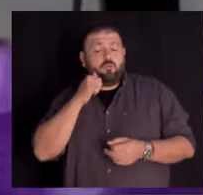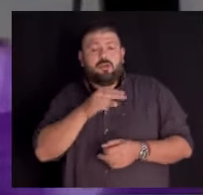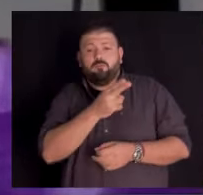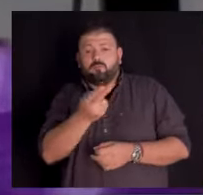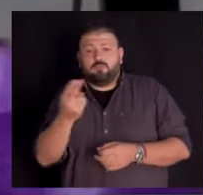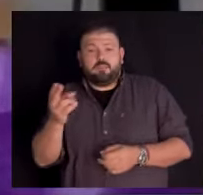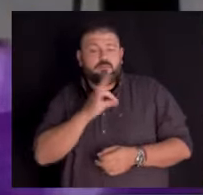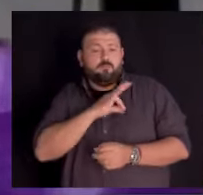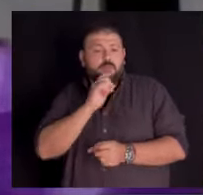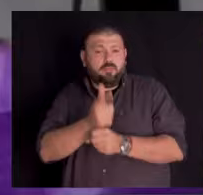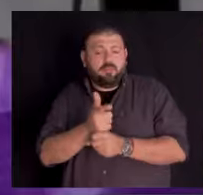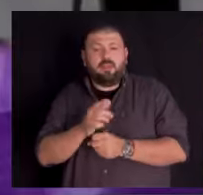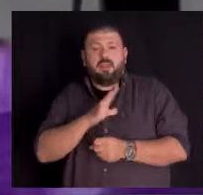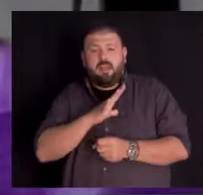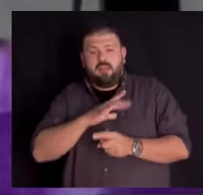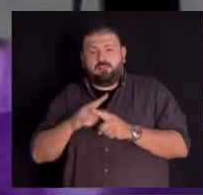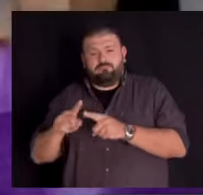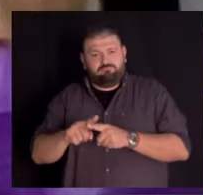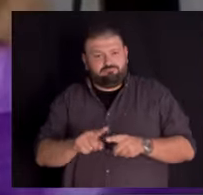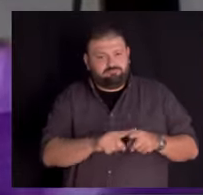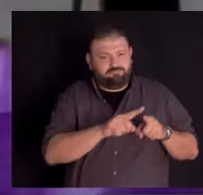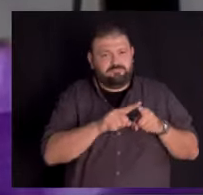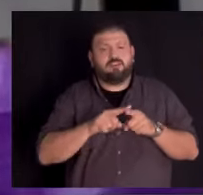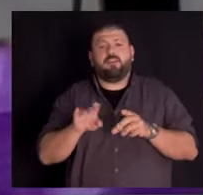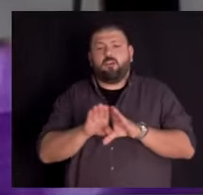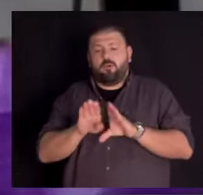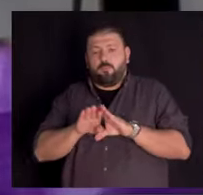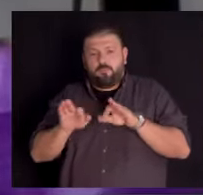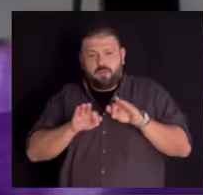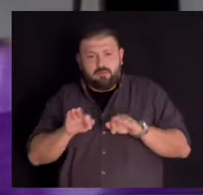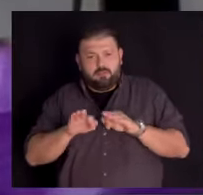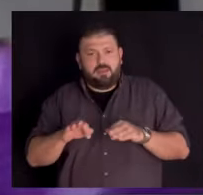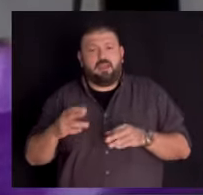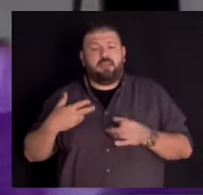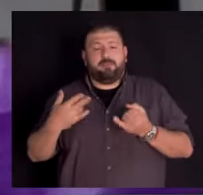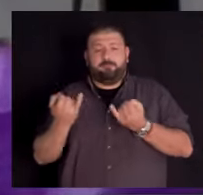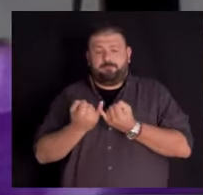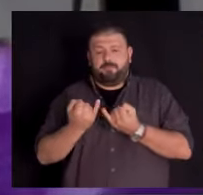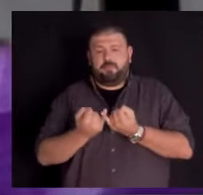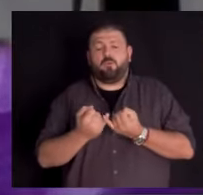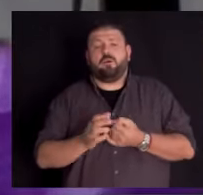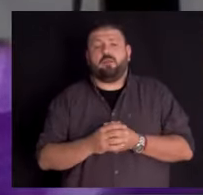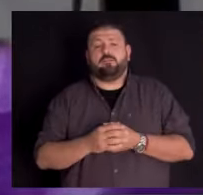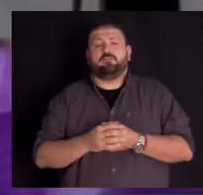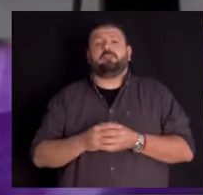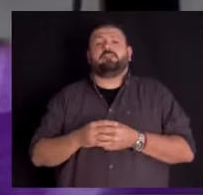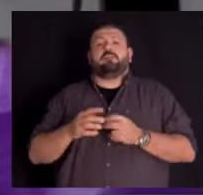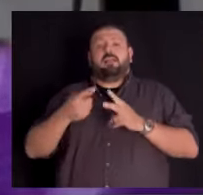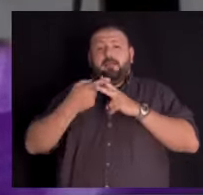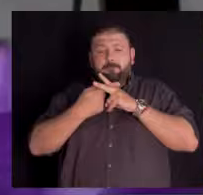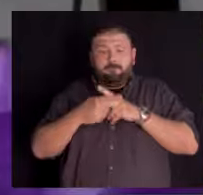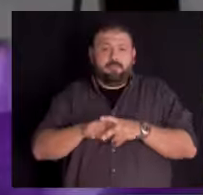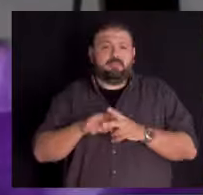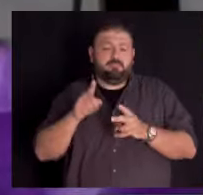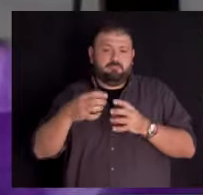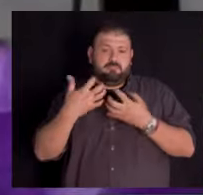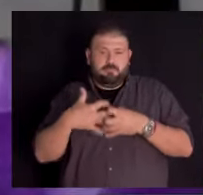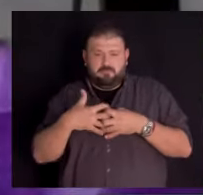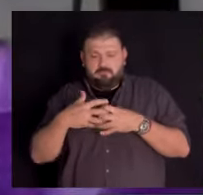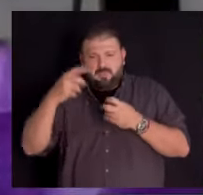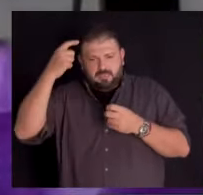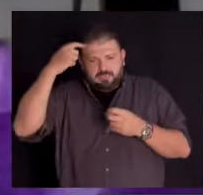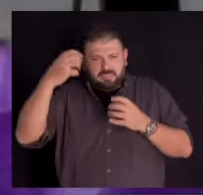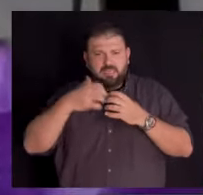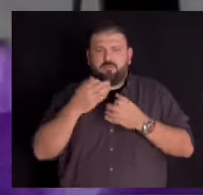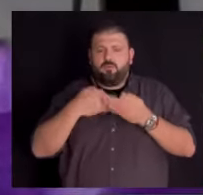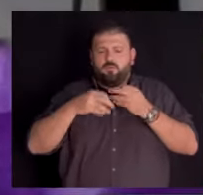los sistemas interactúan. Si bien es cierto que tu sistema inmunológico es ese pilar, esa clave para que pueda